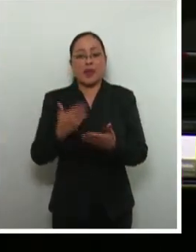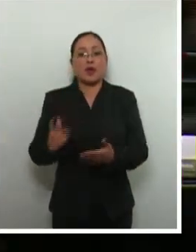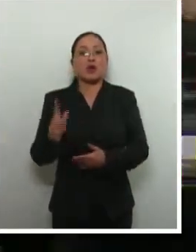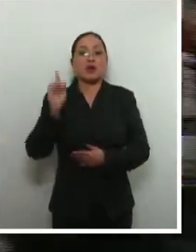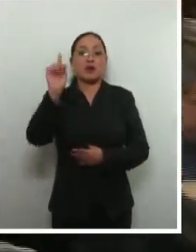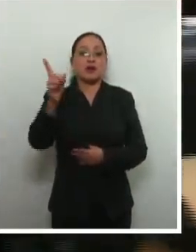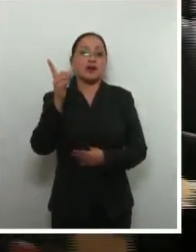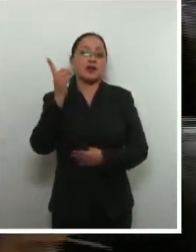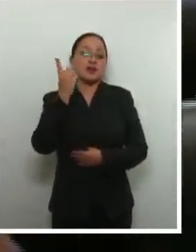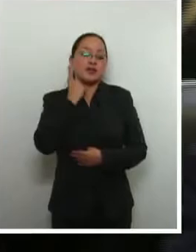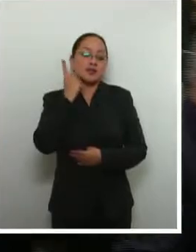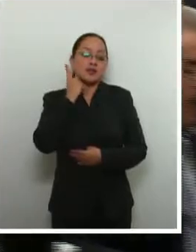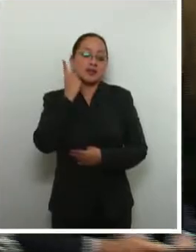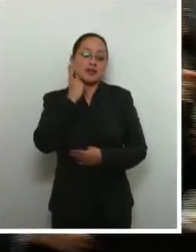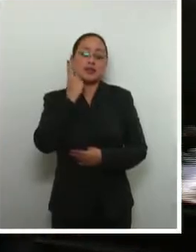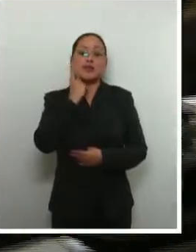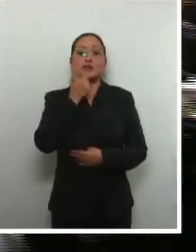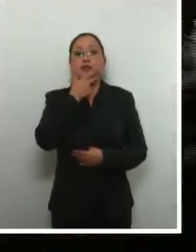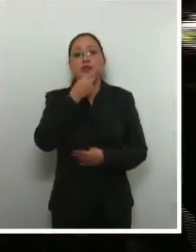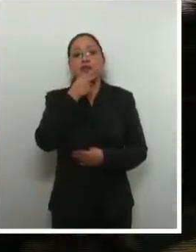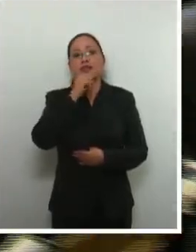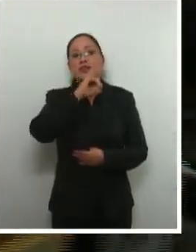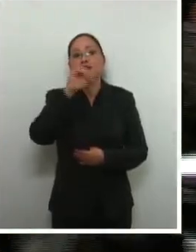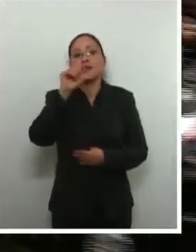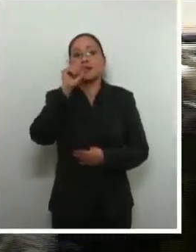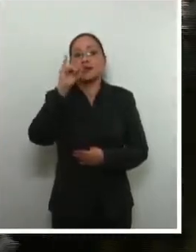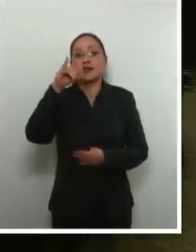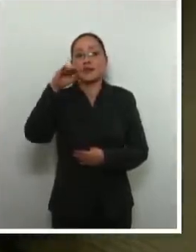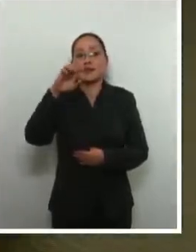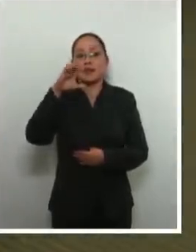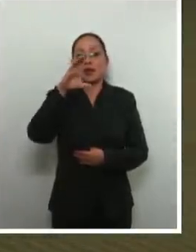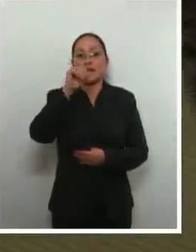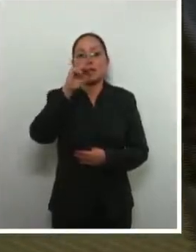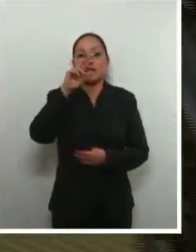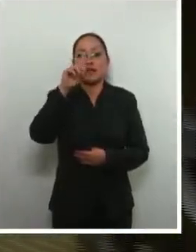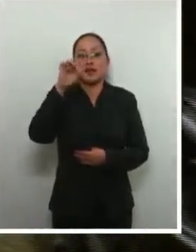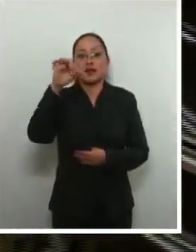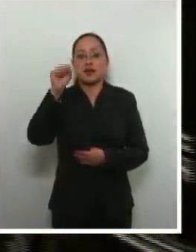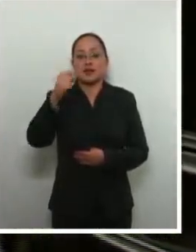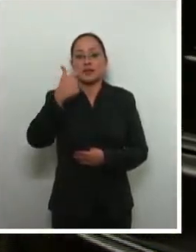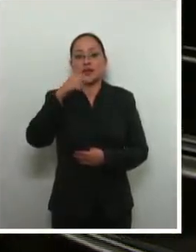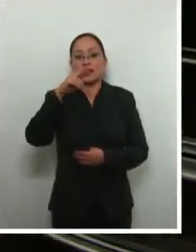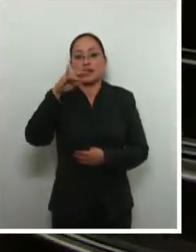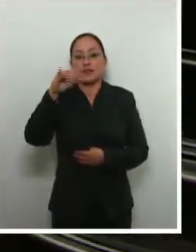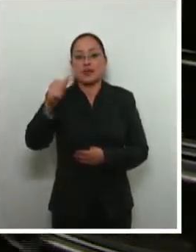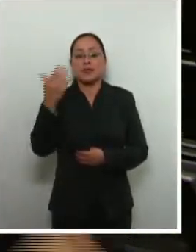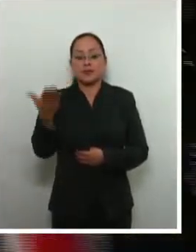el uso de la voz en contra el diputado Jaime Cárdenas Gracia.